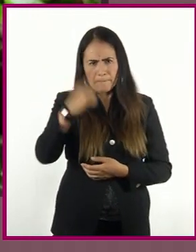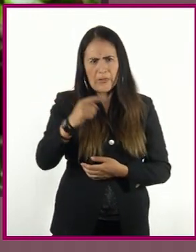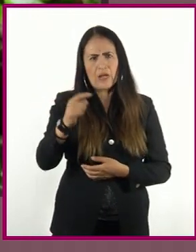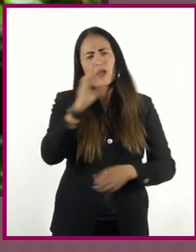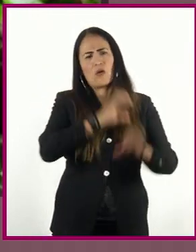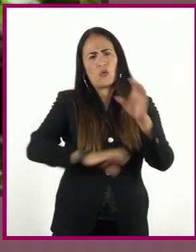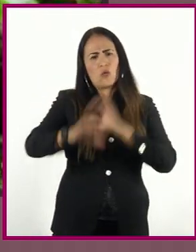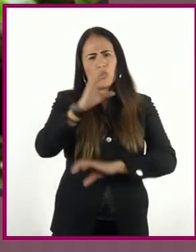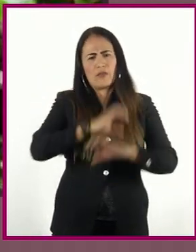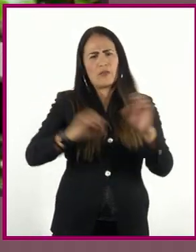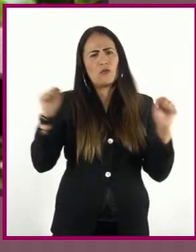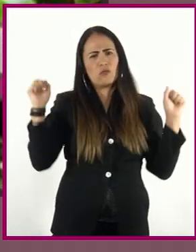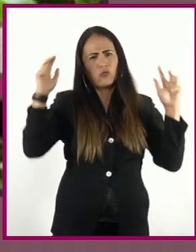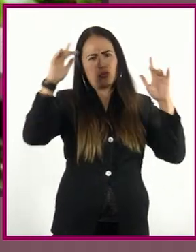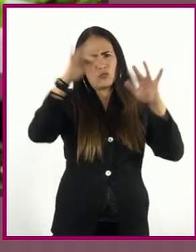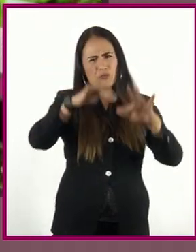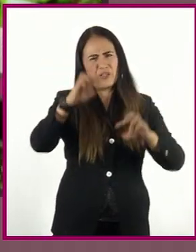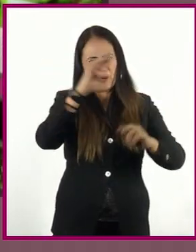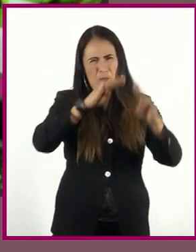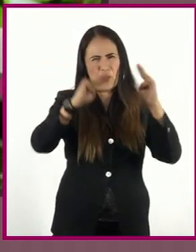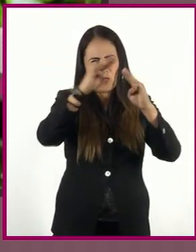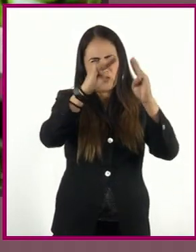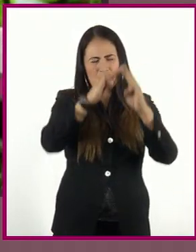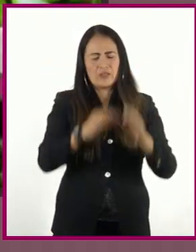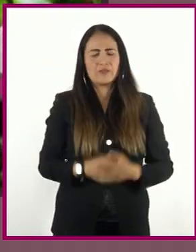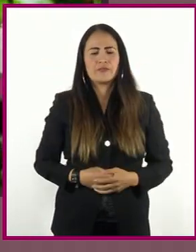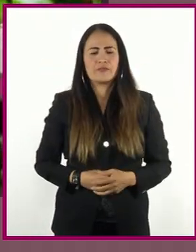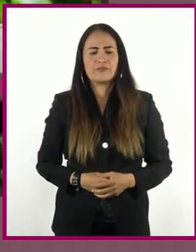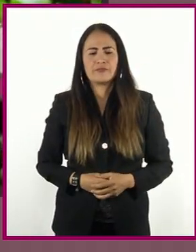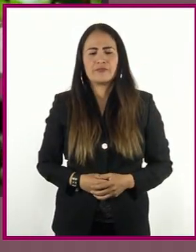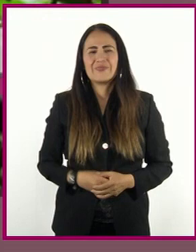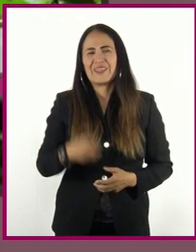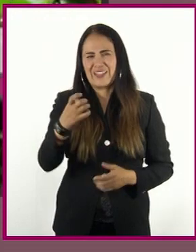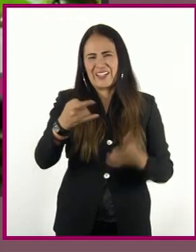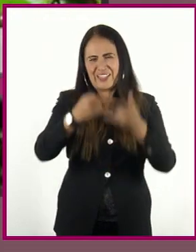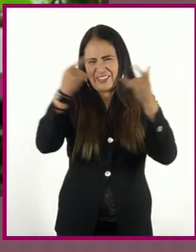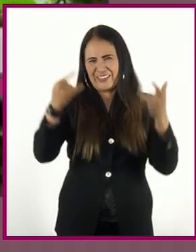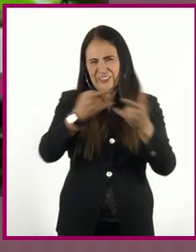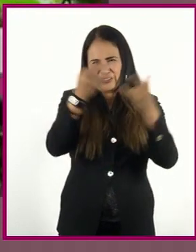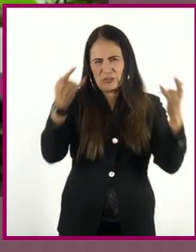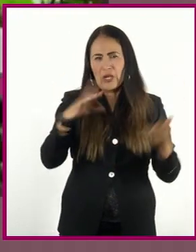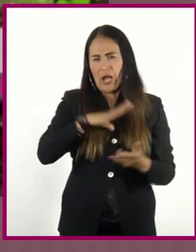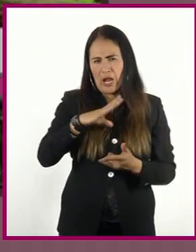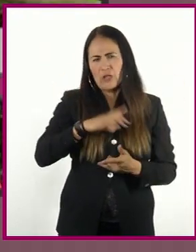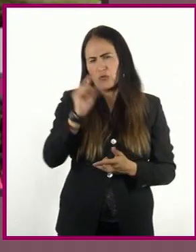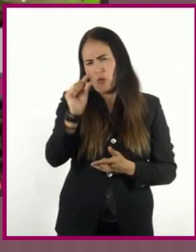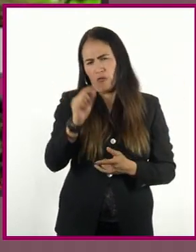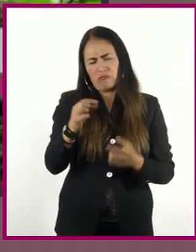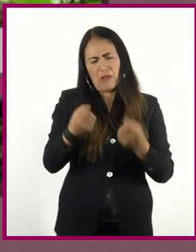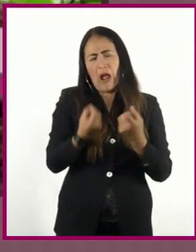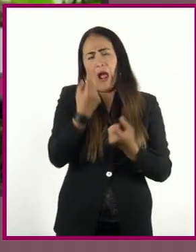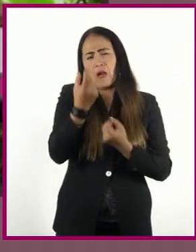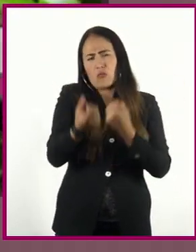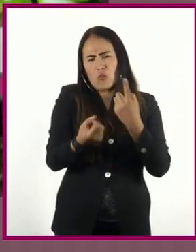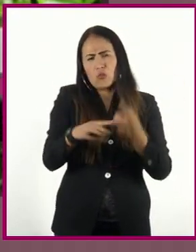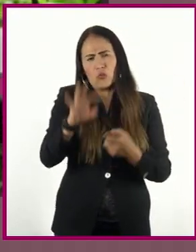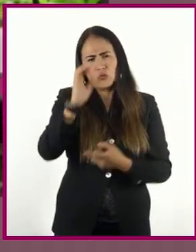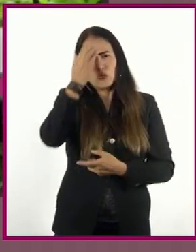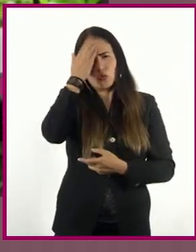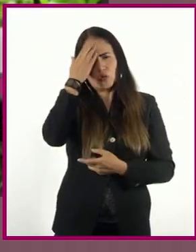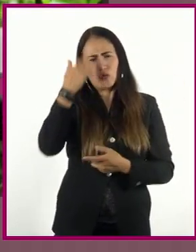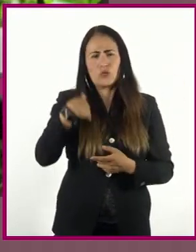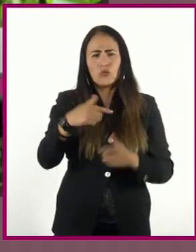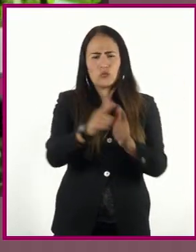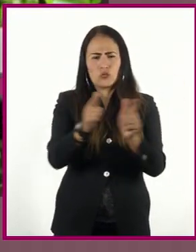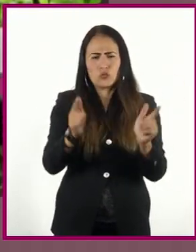estas montañas. Este lugar, bueno, los relatos que dice Chimalpaín, que conozco muy poco, porque nosotros los graniceros